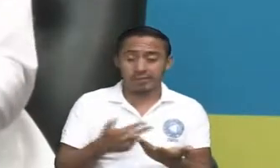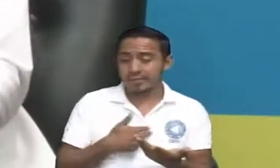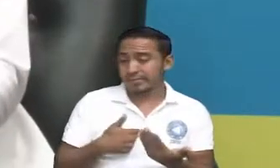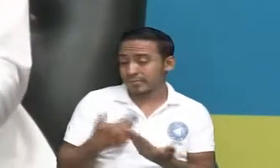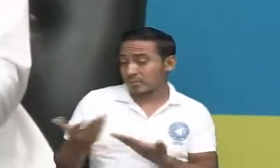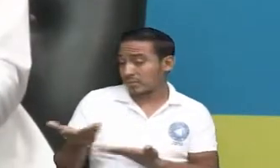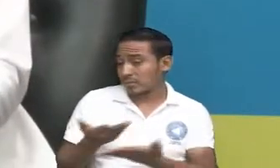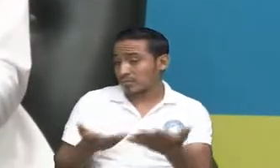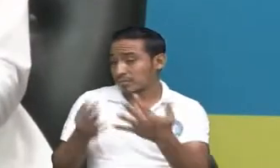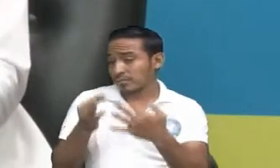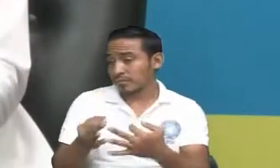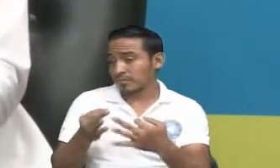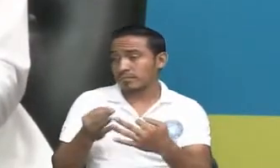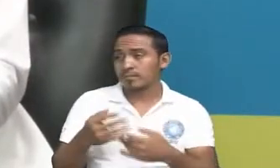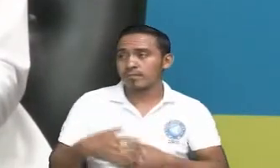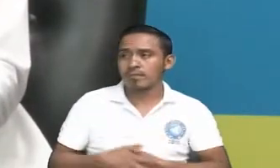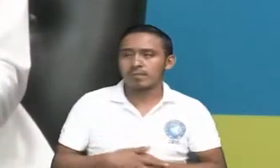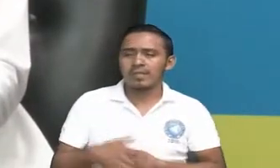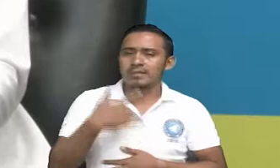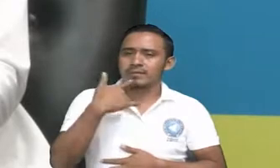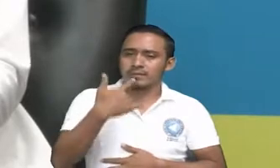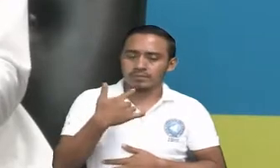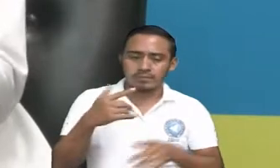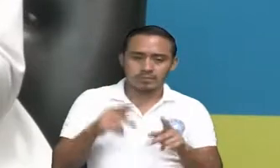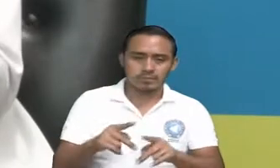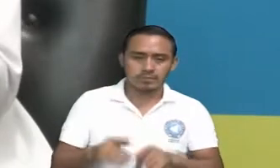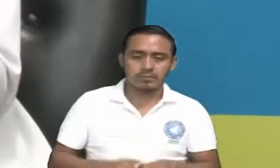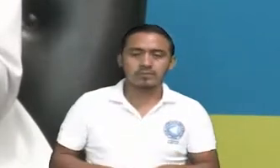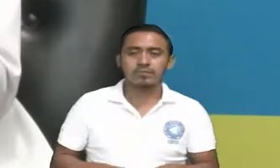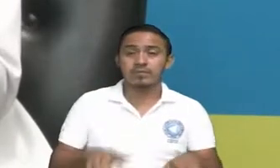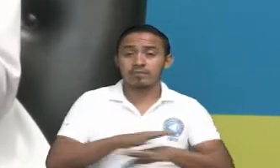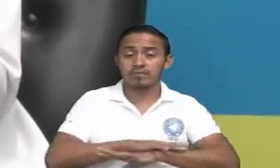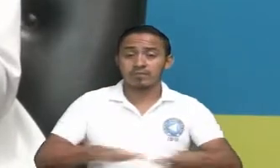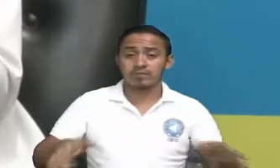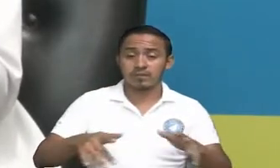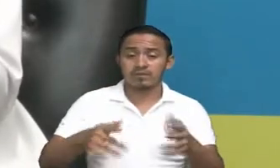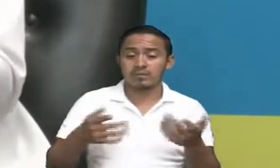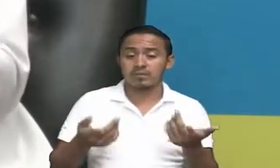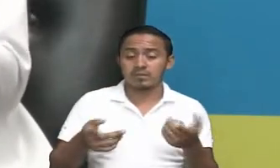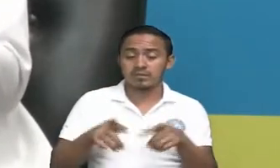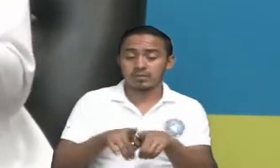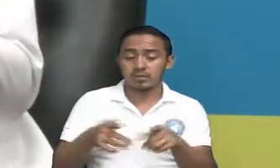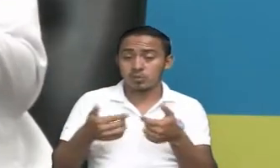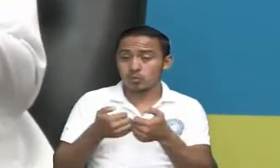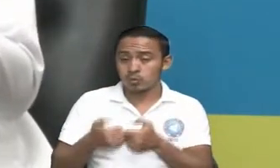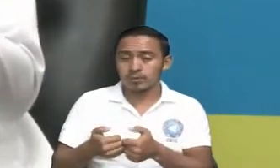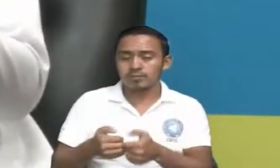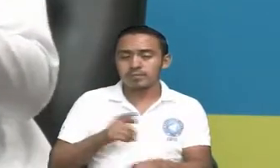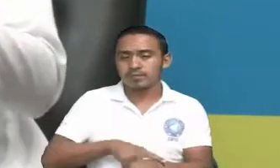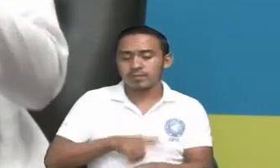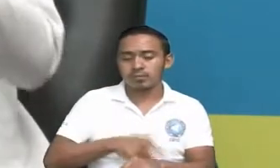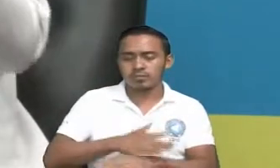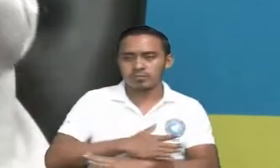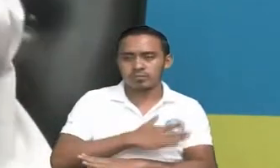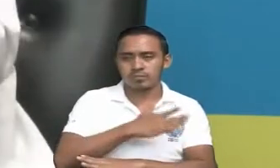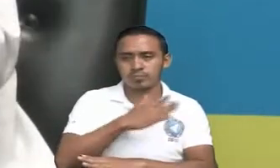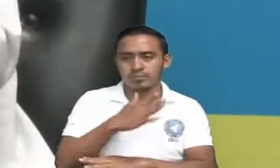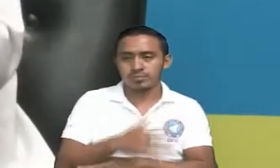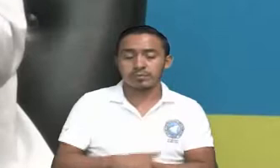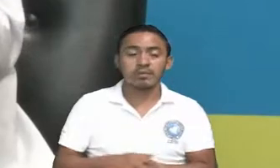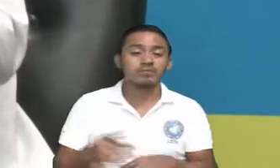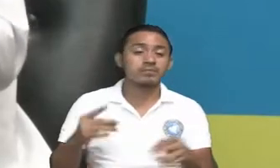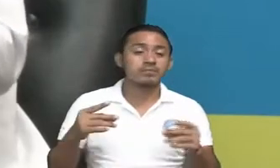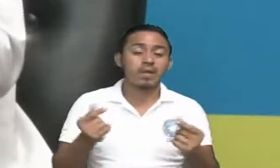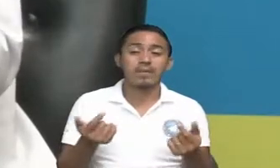tiempo. Nosotros le recomendamos a las personas, cuando termina una relación de este tipo, darse un tiempo, un espacio, y no irse inmediatamente